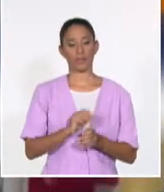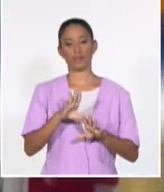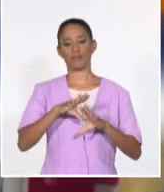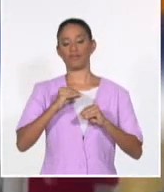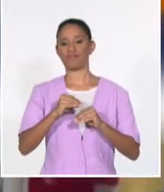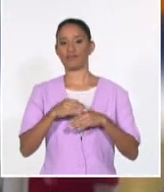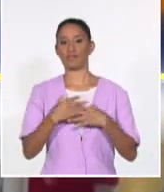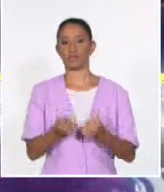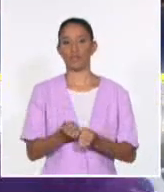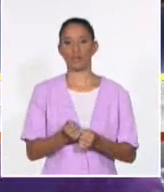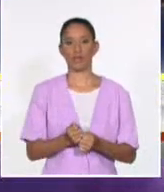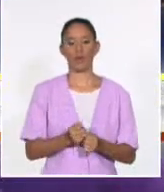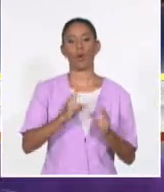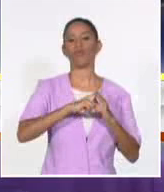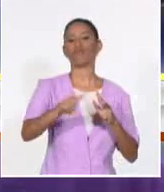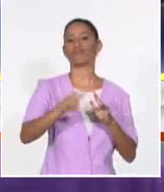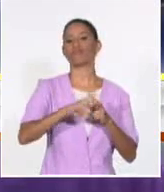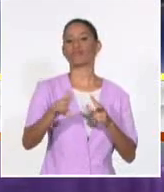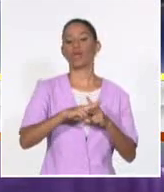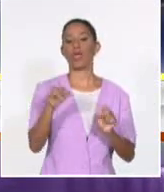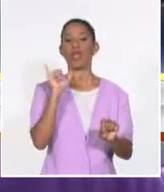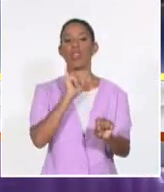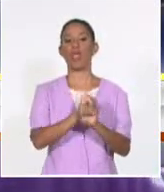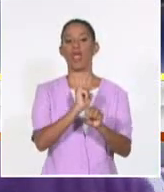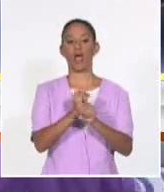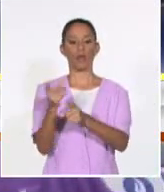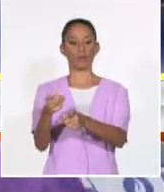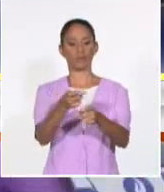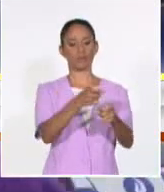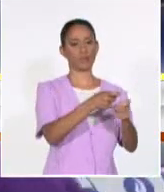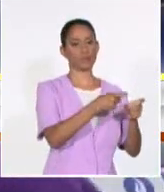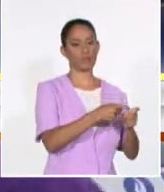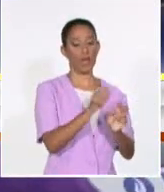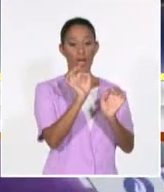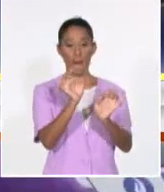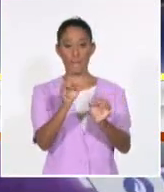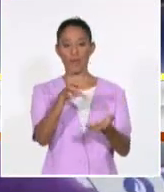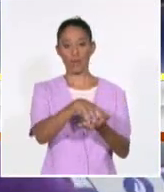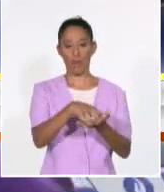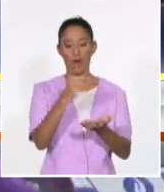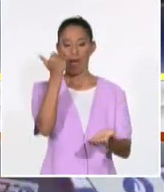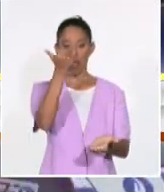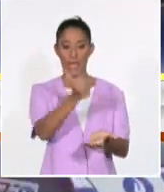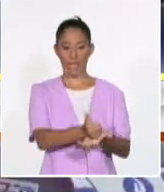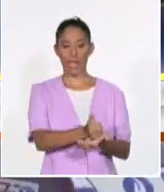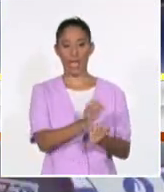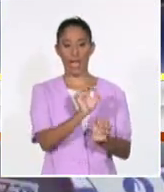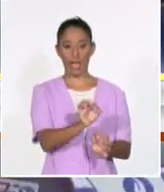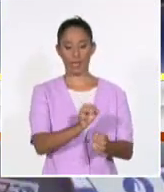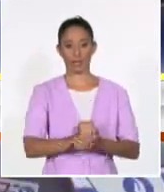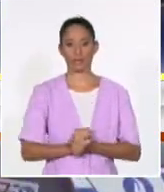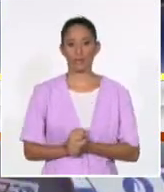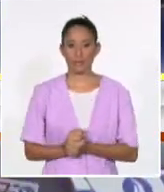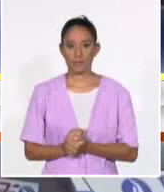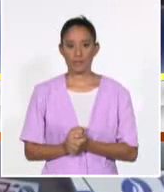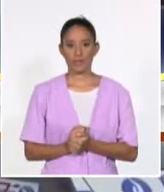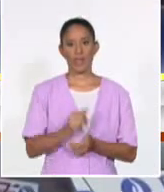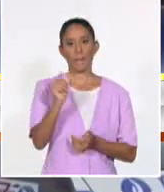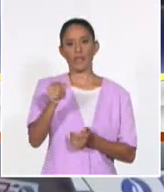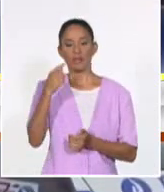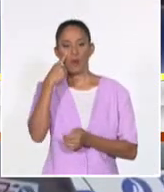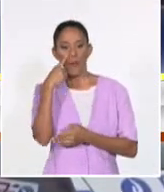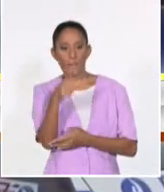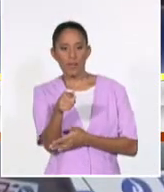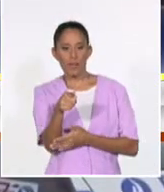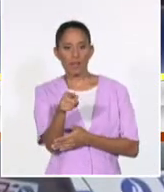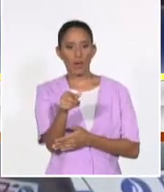condición de migrante ilegal, fue tiroteado en el mismo distrito donde se produjo el atentado. Testigos declararon que un sujeto armado apareció en